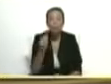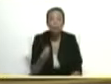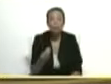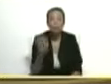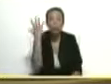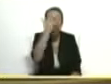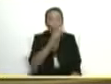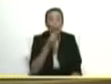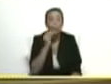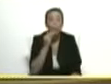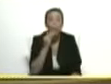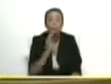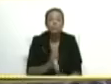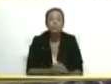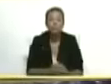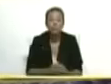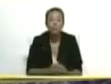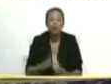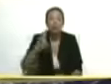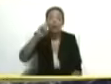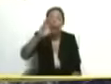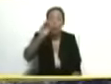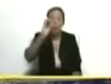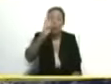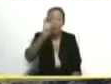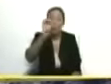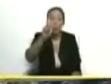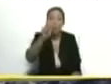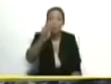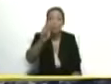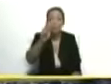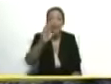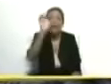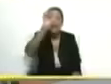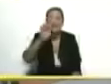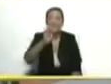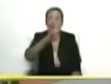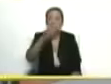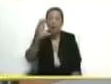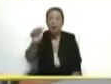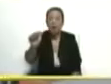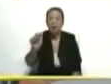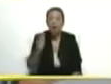Serra, a su ejemplo permanente.